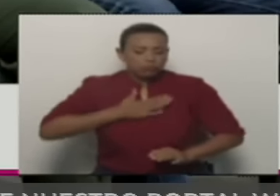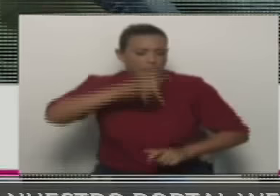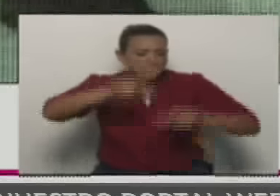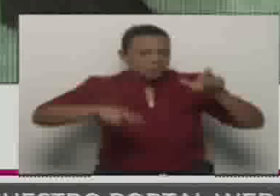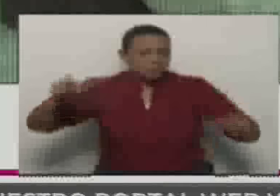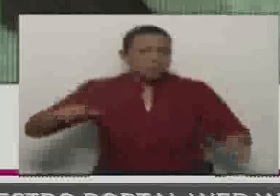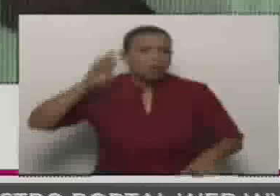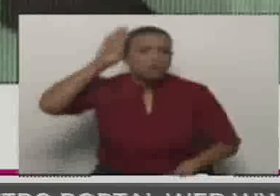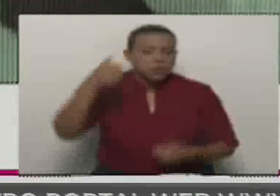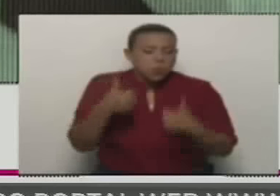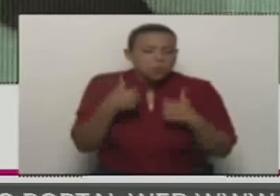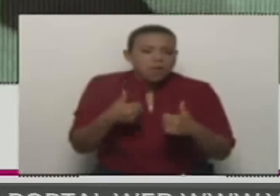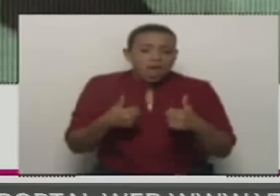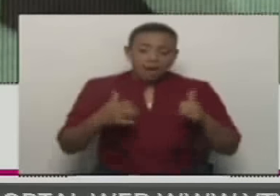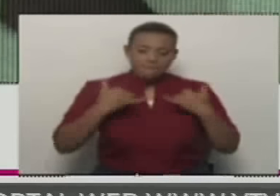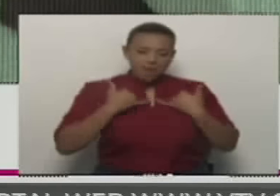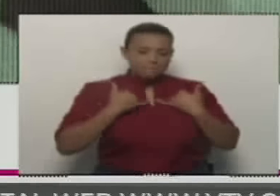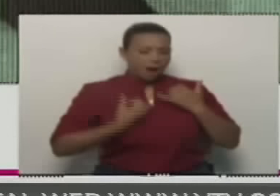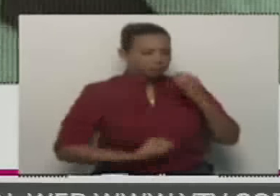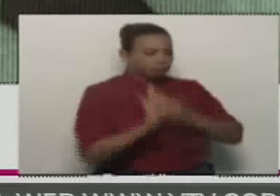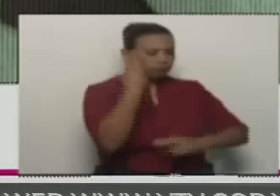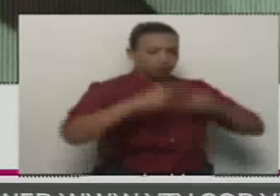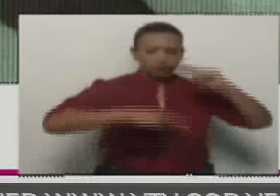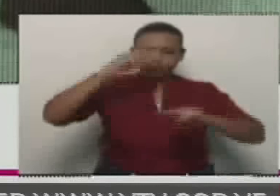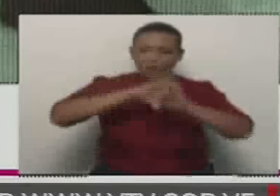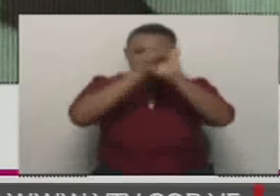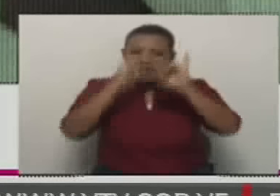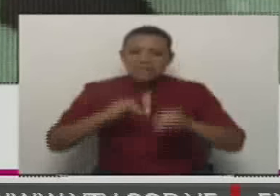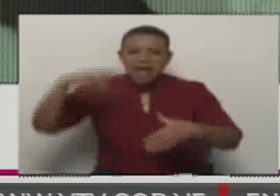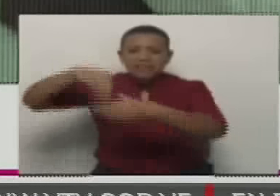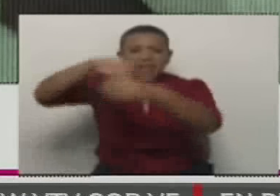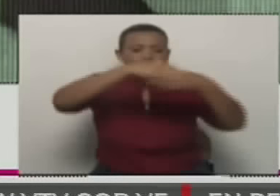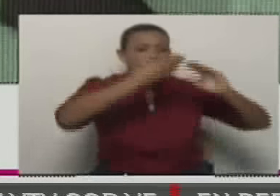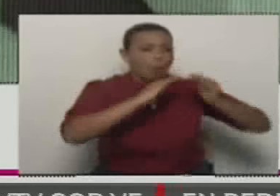y que vaya construyendo la máxima felicidad social.